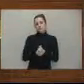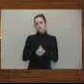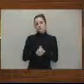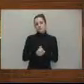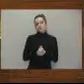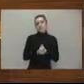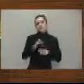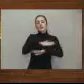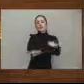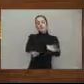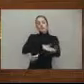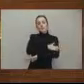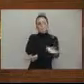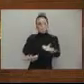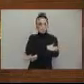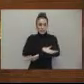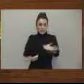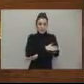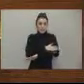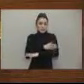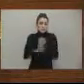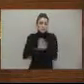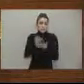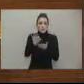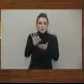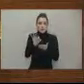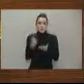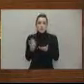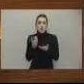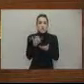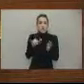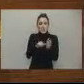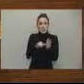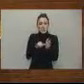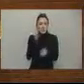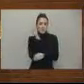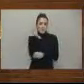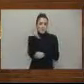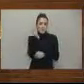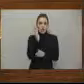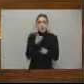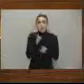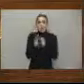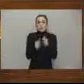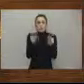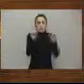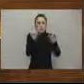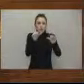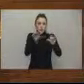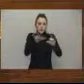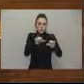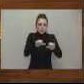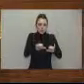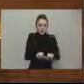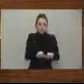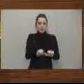La Administración se ha cargado directamente este servicio de cercanías de FEVE, lo ha dejado morir poco a poco en una lenta agonía